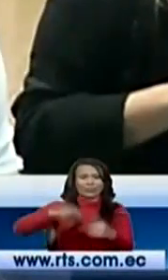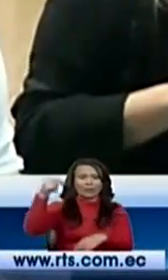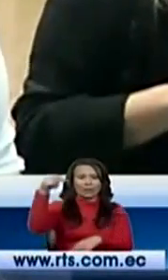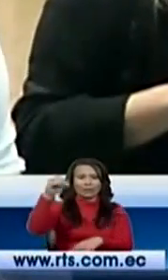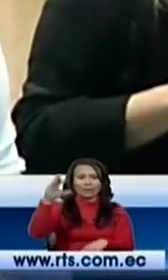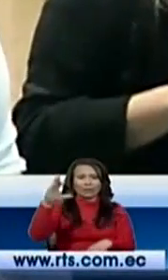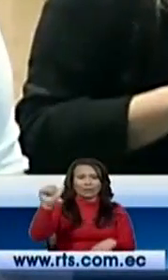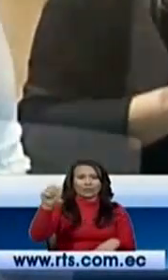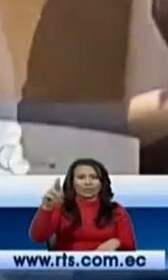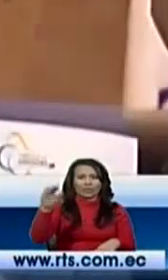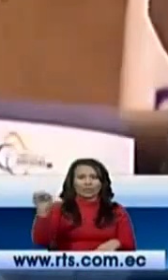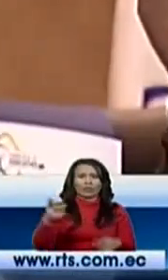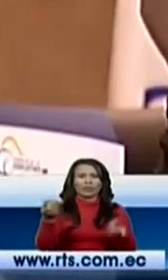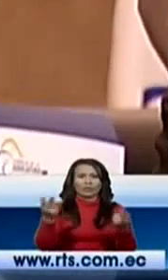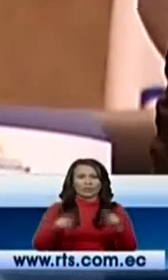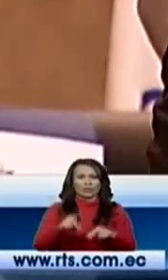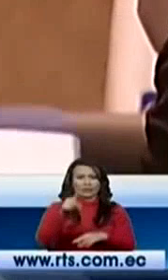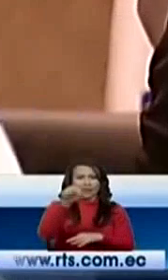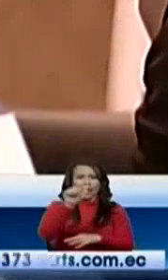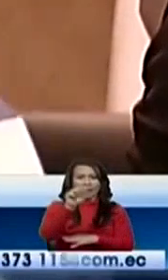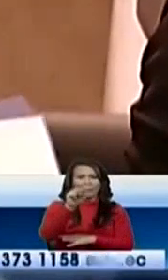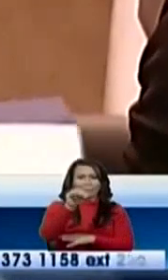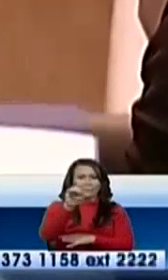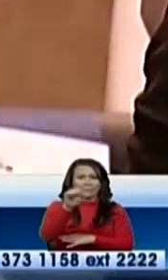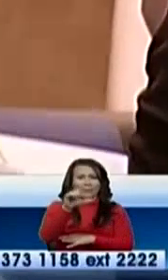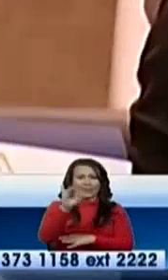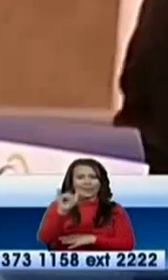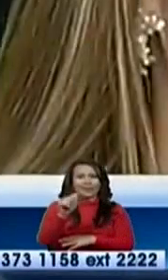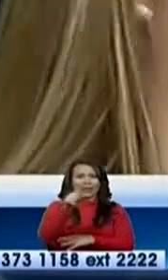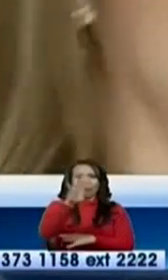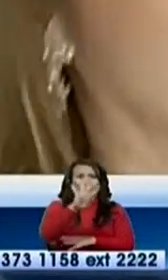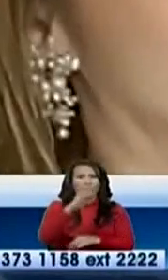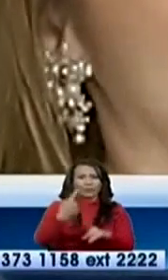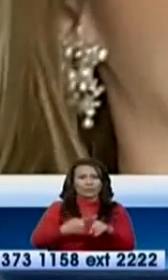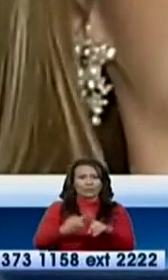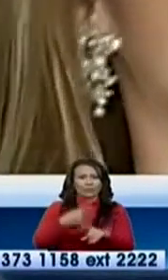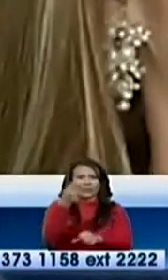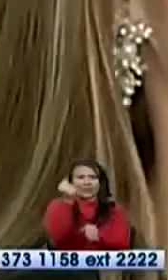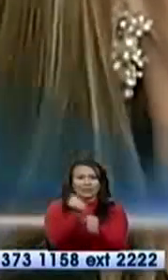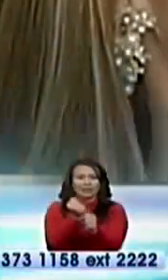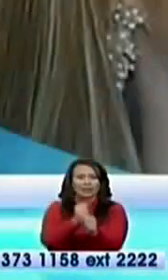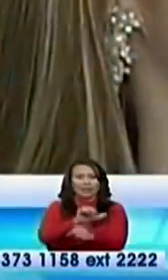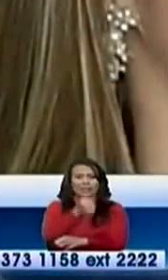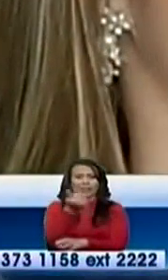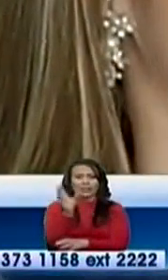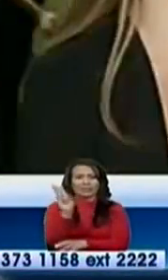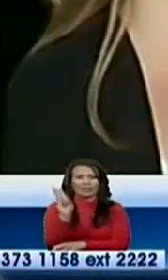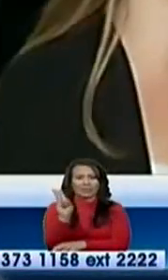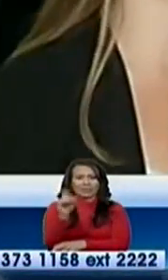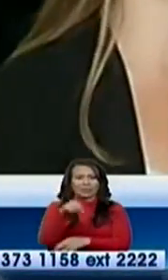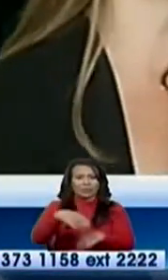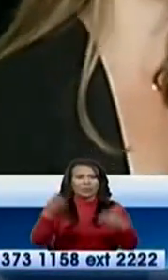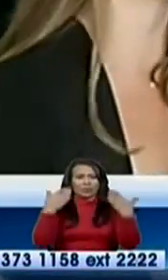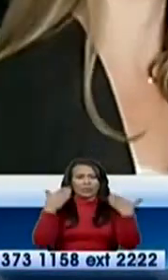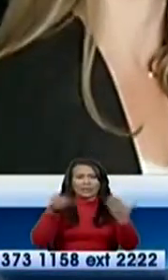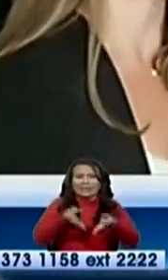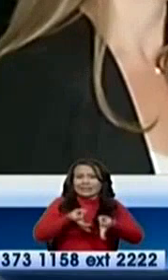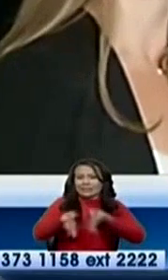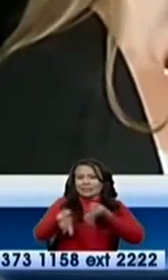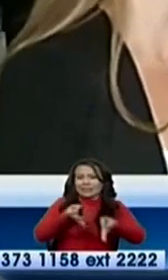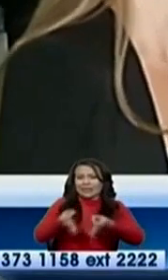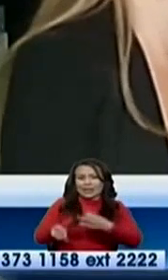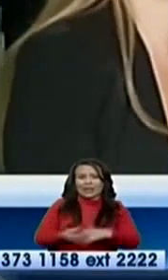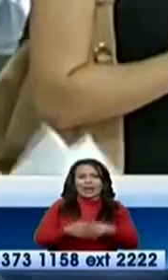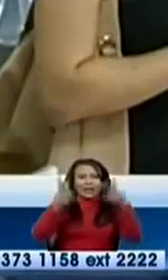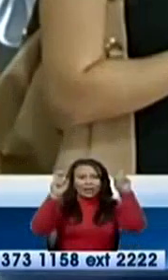fueron posesionados. Amelia Dito lleva 4 meses al frente de la notaría 17ª de Guayaquil y explica que la consigna